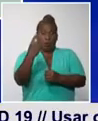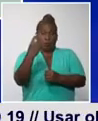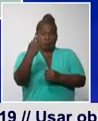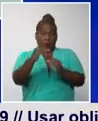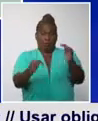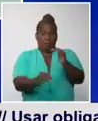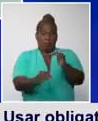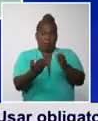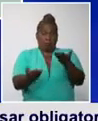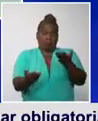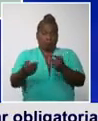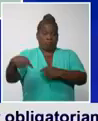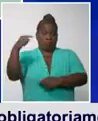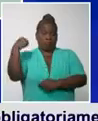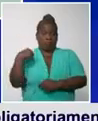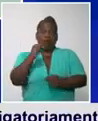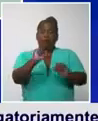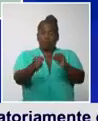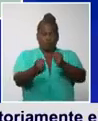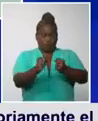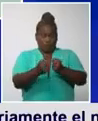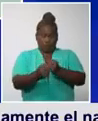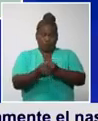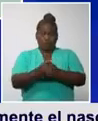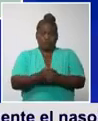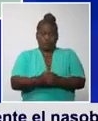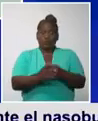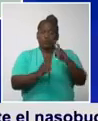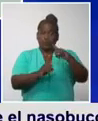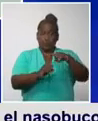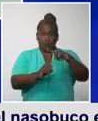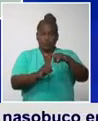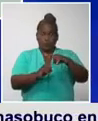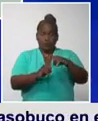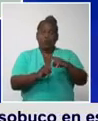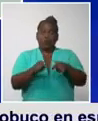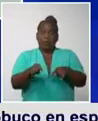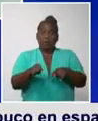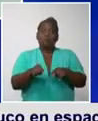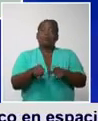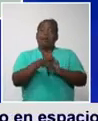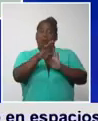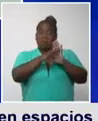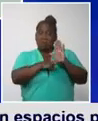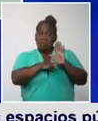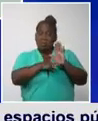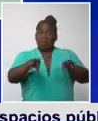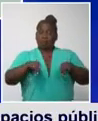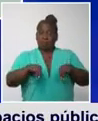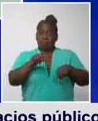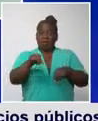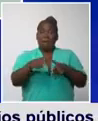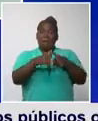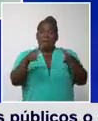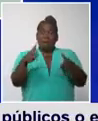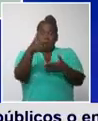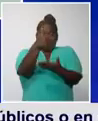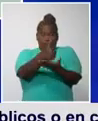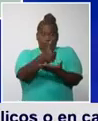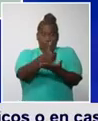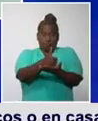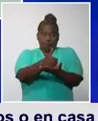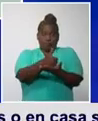control. De todas formas, ellos siguen adoptando medidas de restricción. El mayor número en la cabecera, el municipio Las